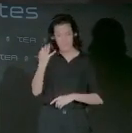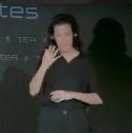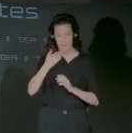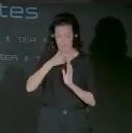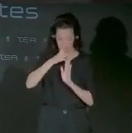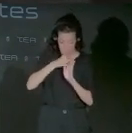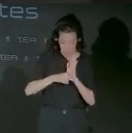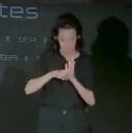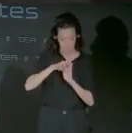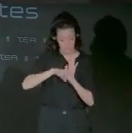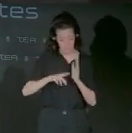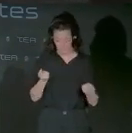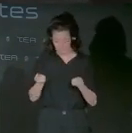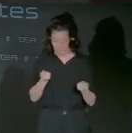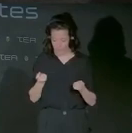sentido,